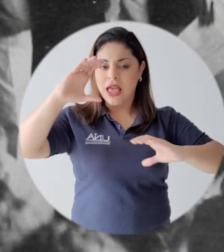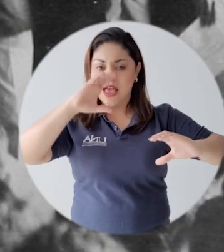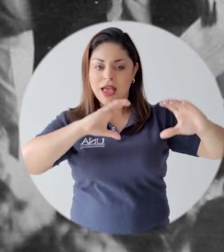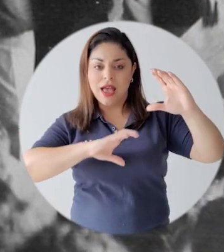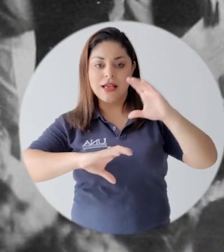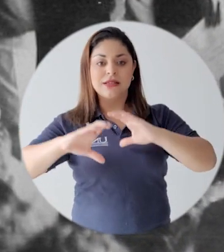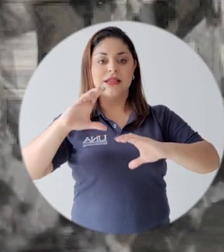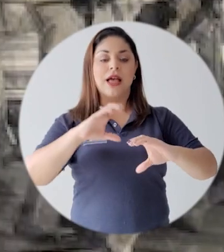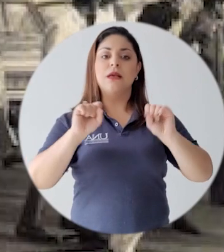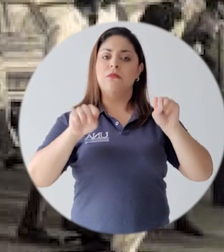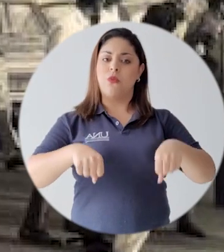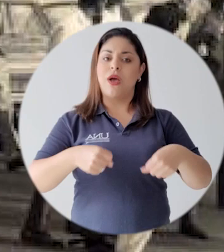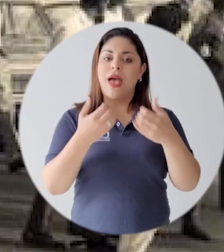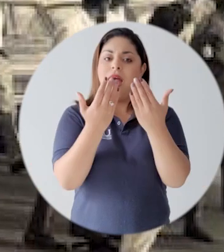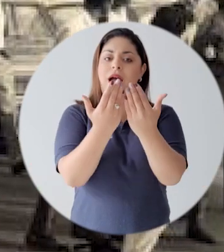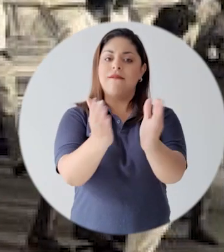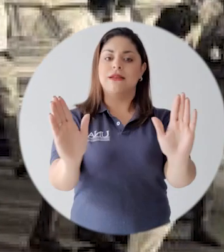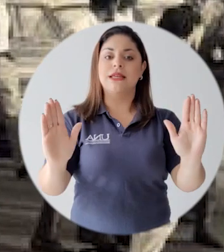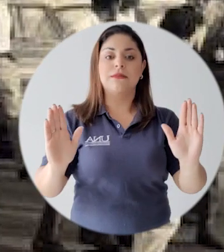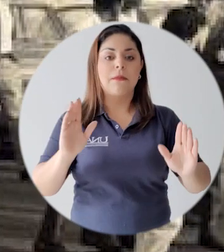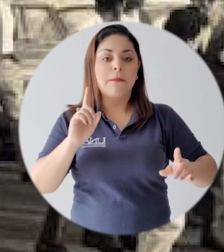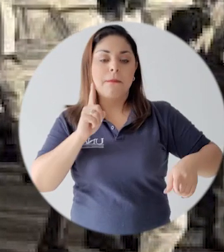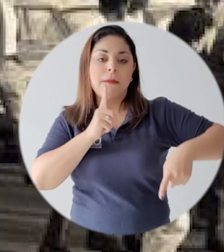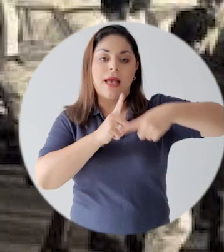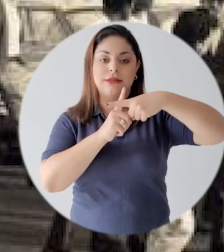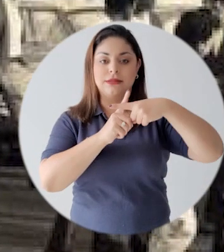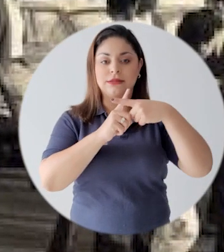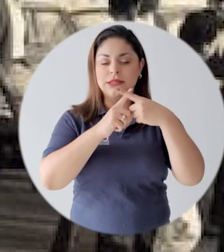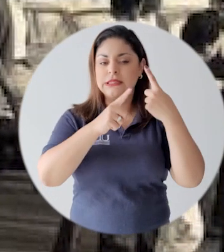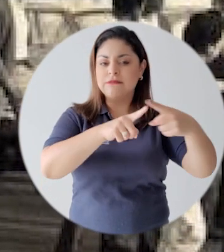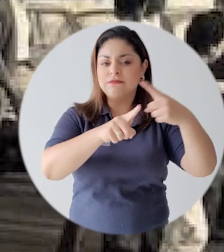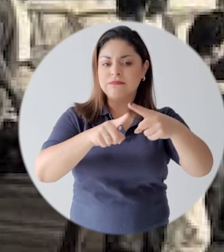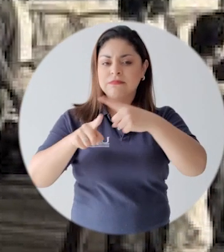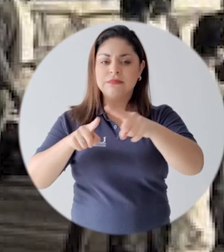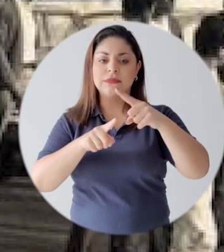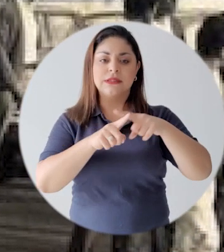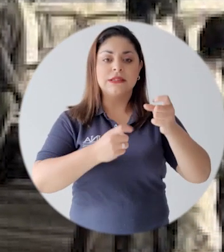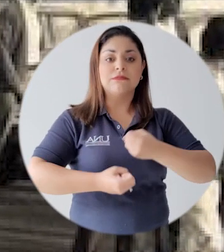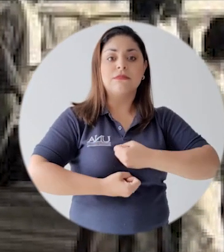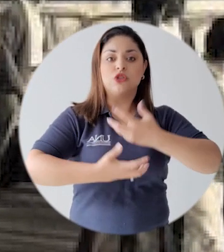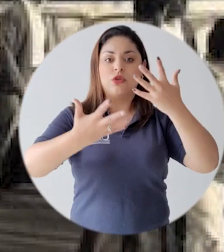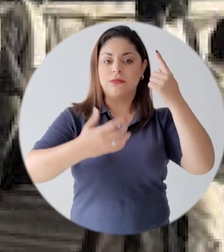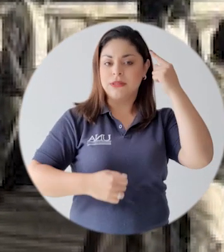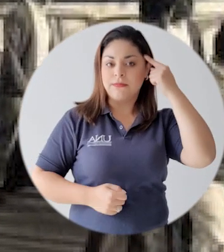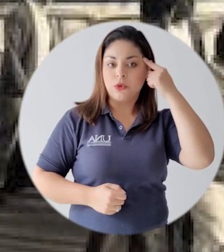revelaciones de la ciencia y la apertura para otras expresiones del pensamiento.